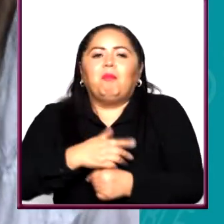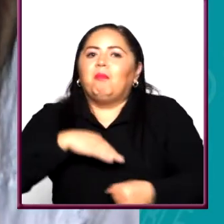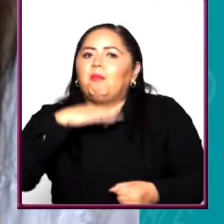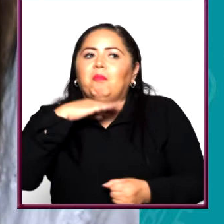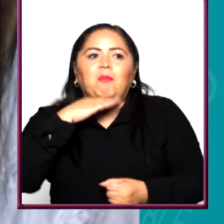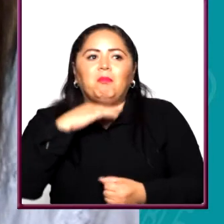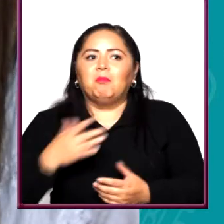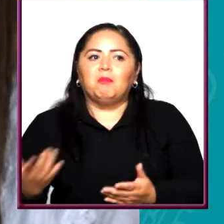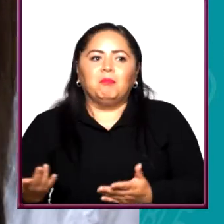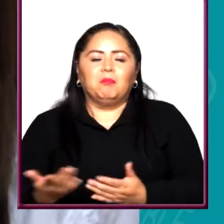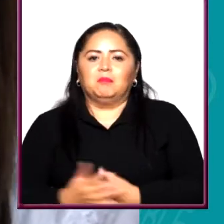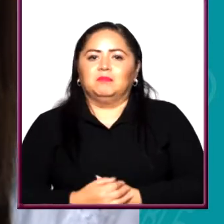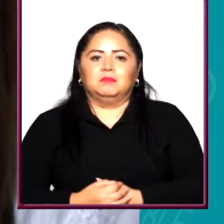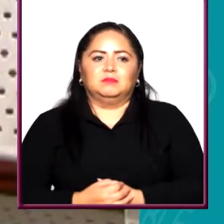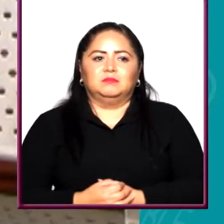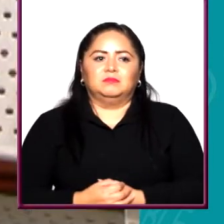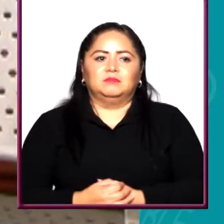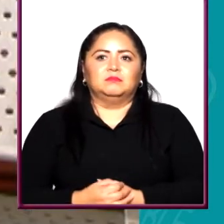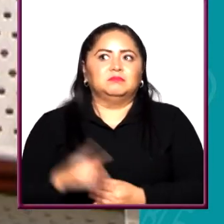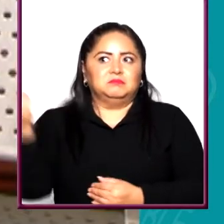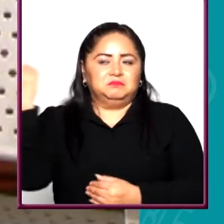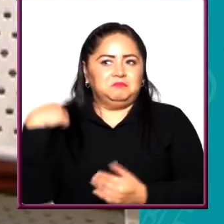Dice que no se había dado cuenta.